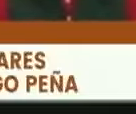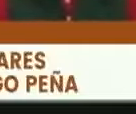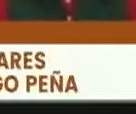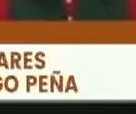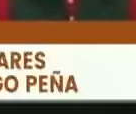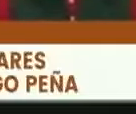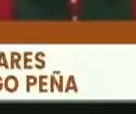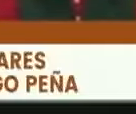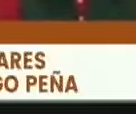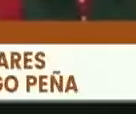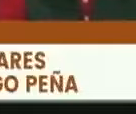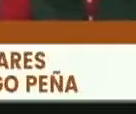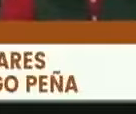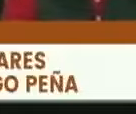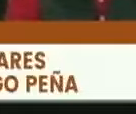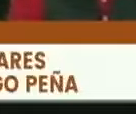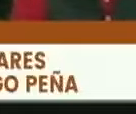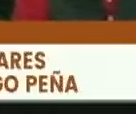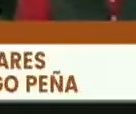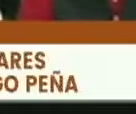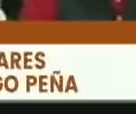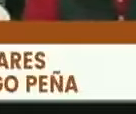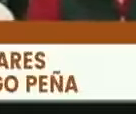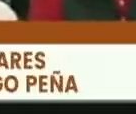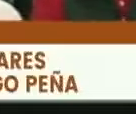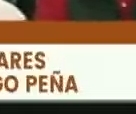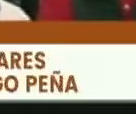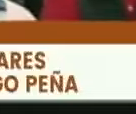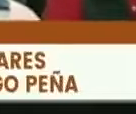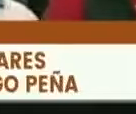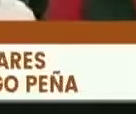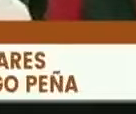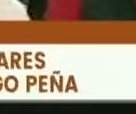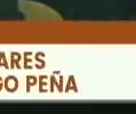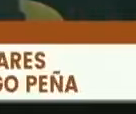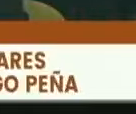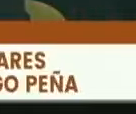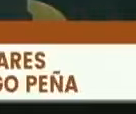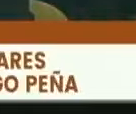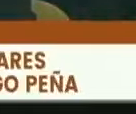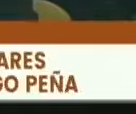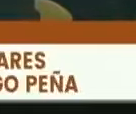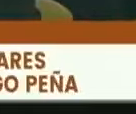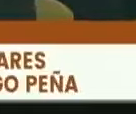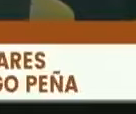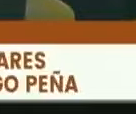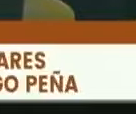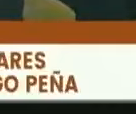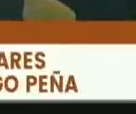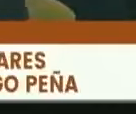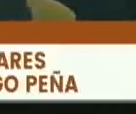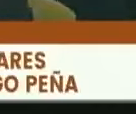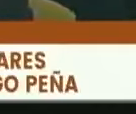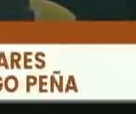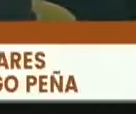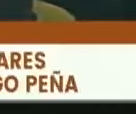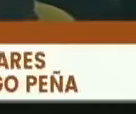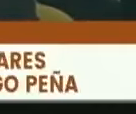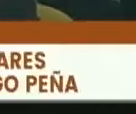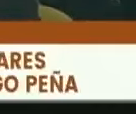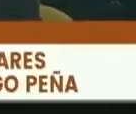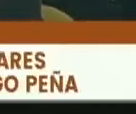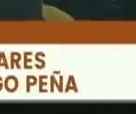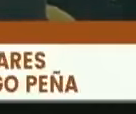defender nuestra soberanía. Le mandamos un saludo a nuestro presidente Nicolás Maduro desde las montañas de Mérida. ¡Que viva